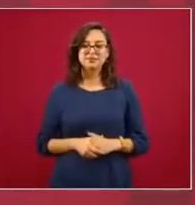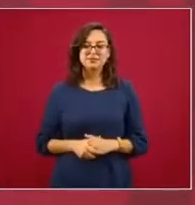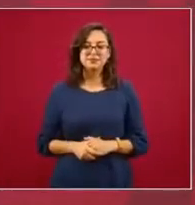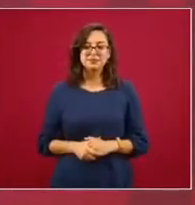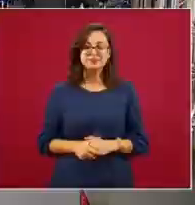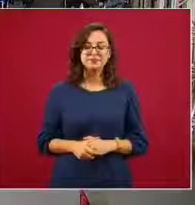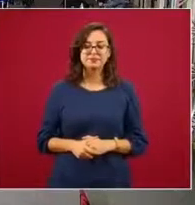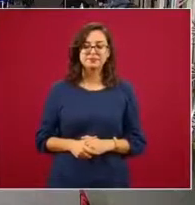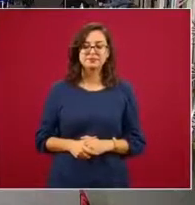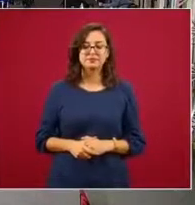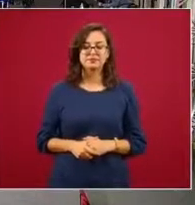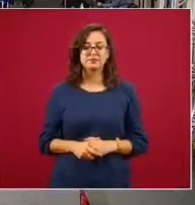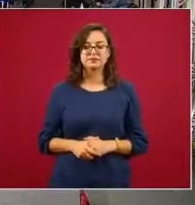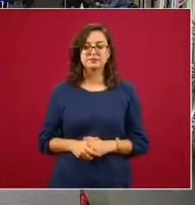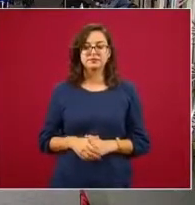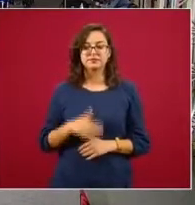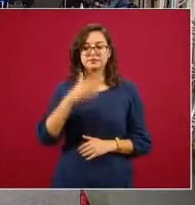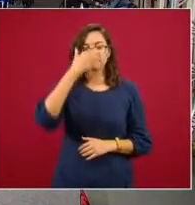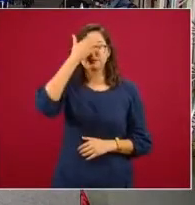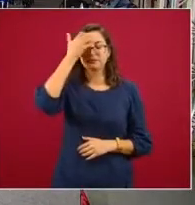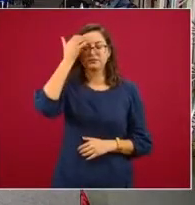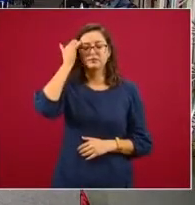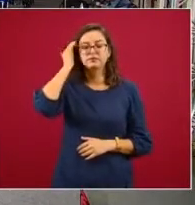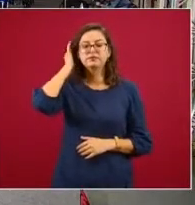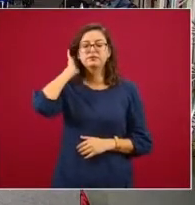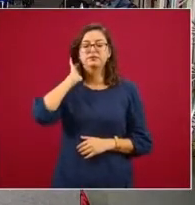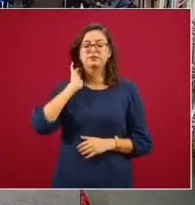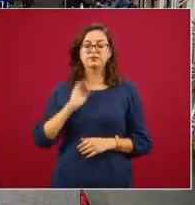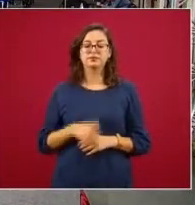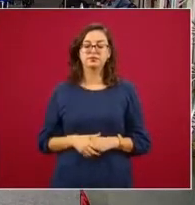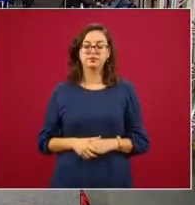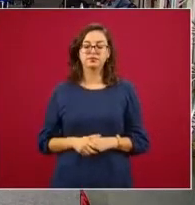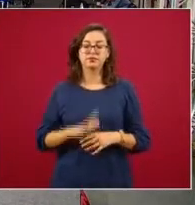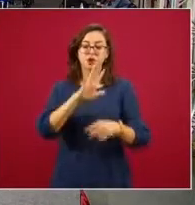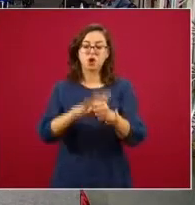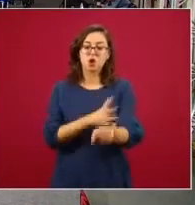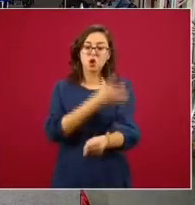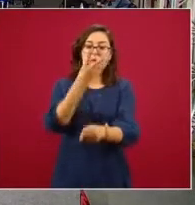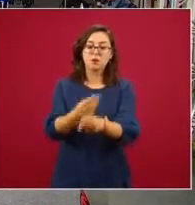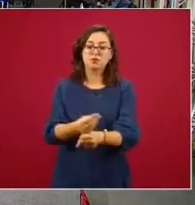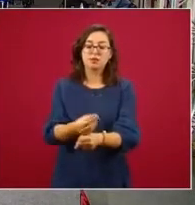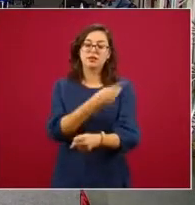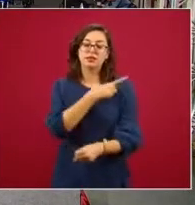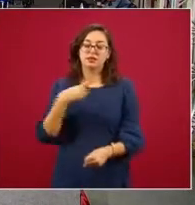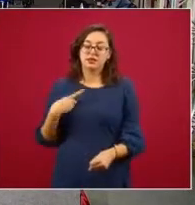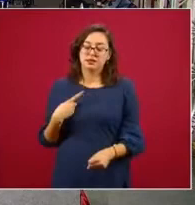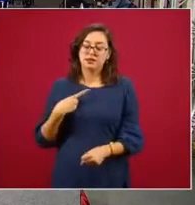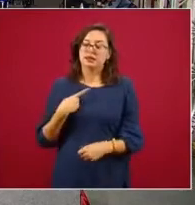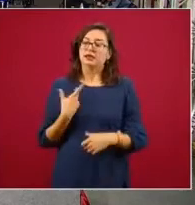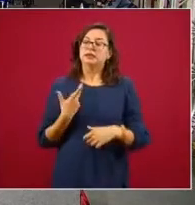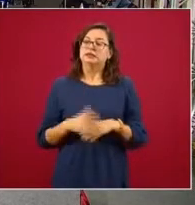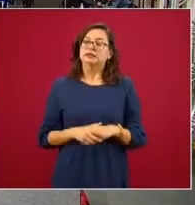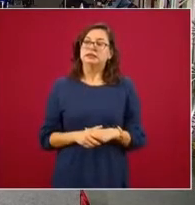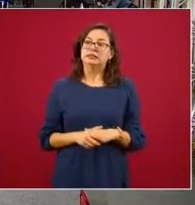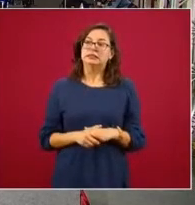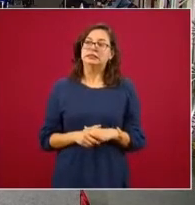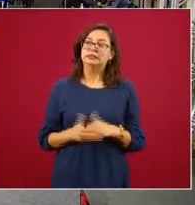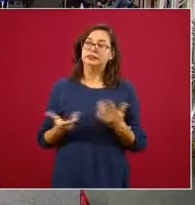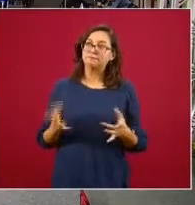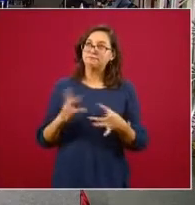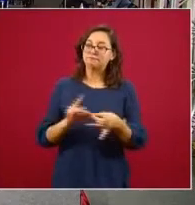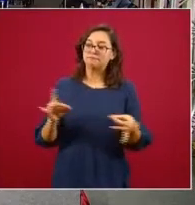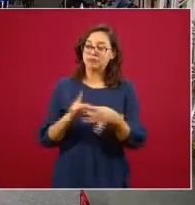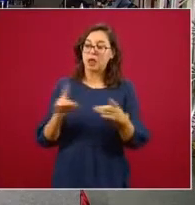Gracias. Y nada más complementando, creo que es importante mencionar aquí que justamente estas problemáticas se